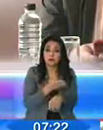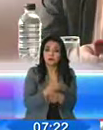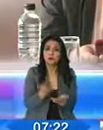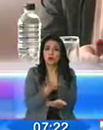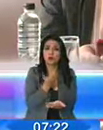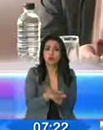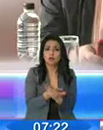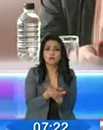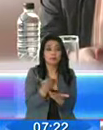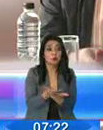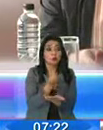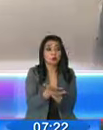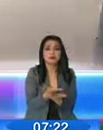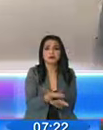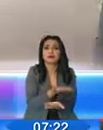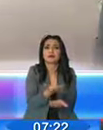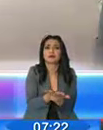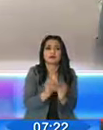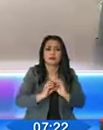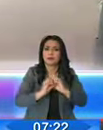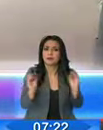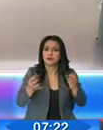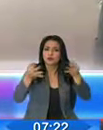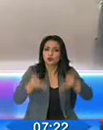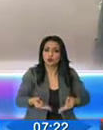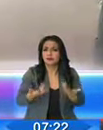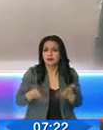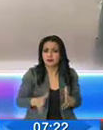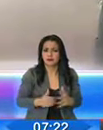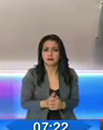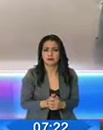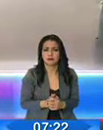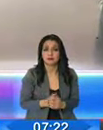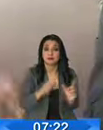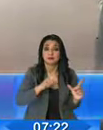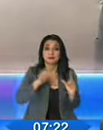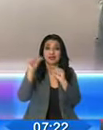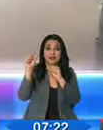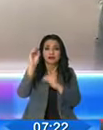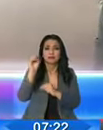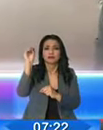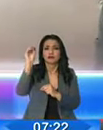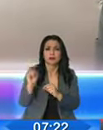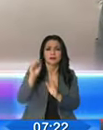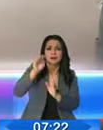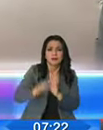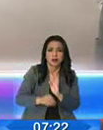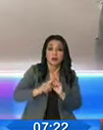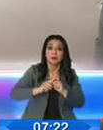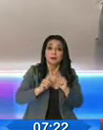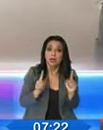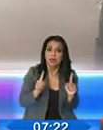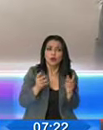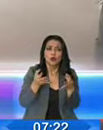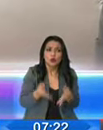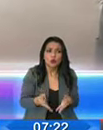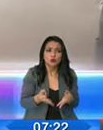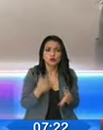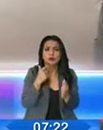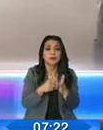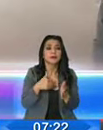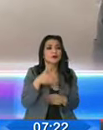en papeles. Al inmigrante se le da un porcentaje bajo, pero el momento de que se acerca uno a hacer el